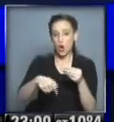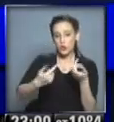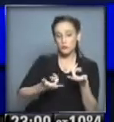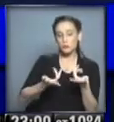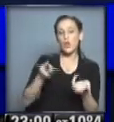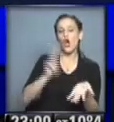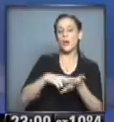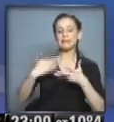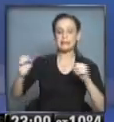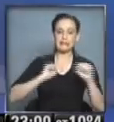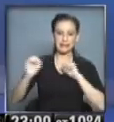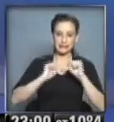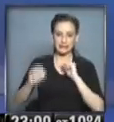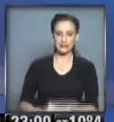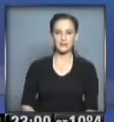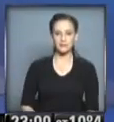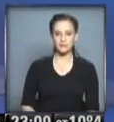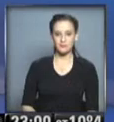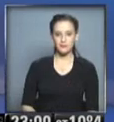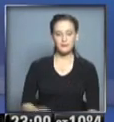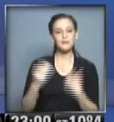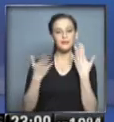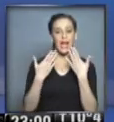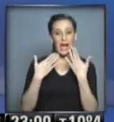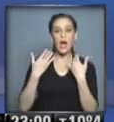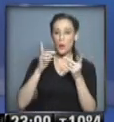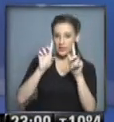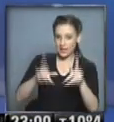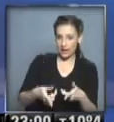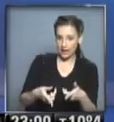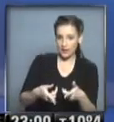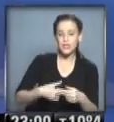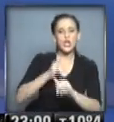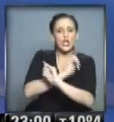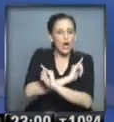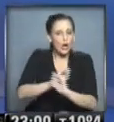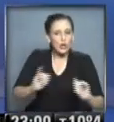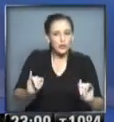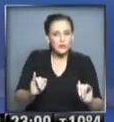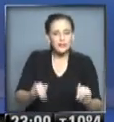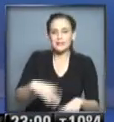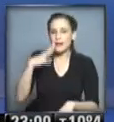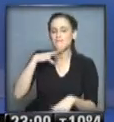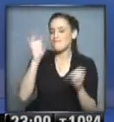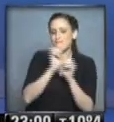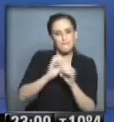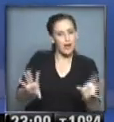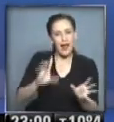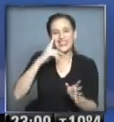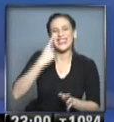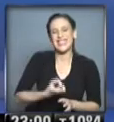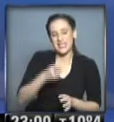volver a los entrenamientos hablaremos de eso entonces por supuesto una noticia triste para los hinchas de